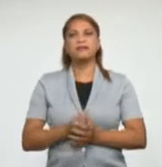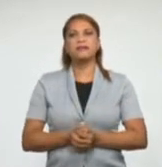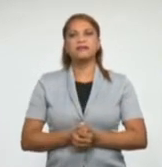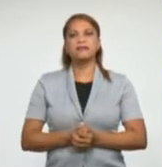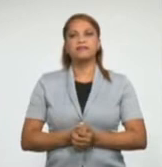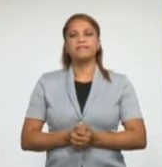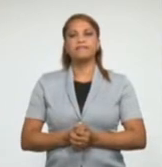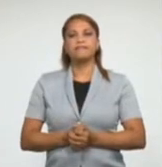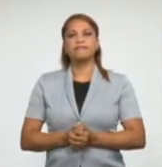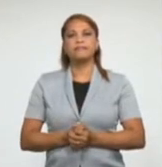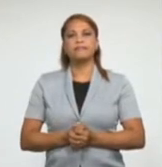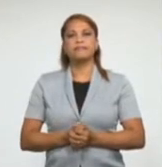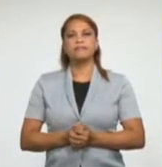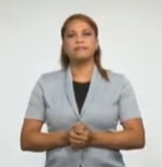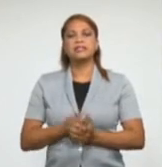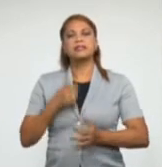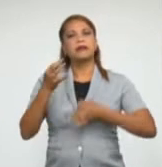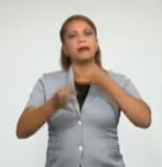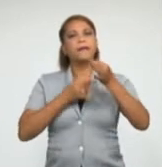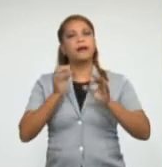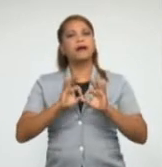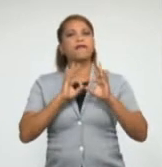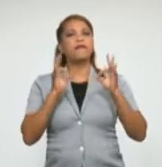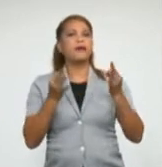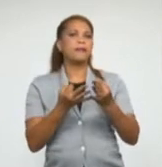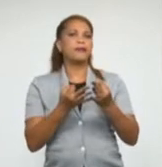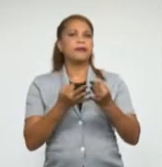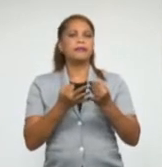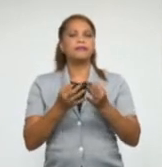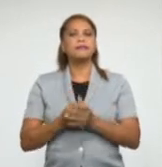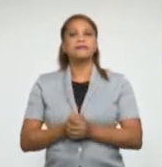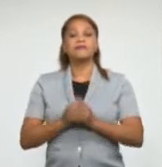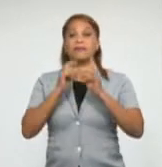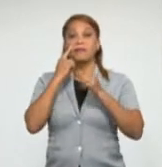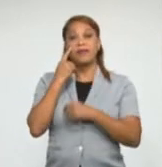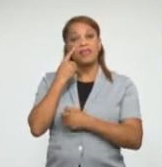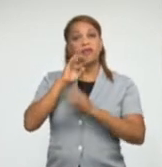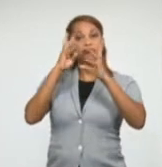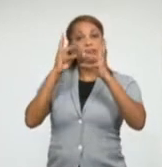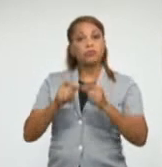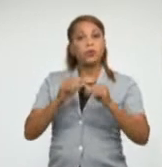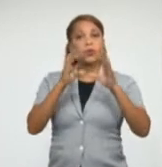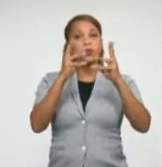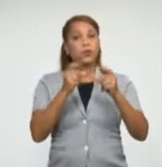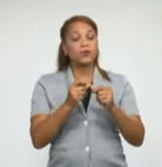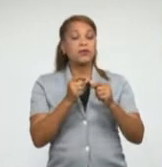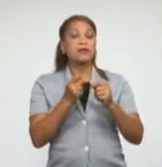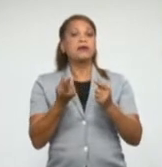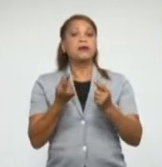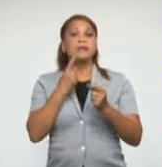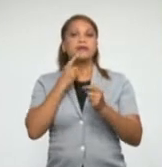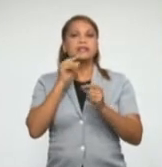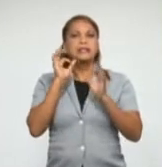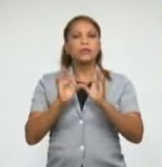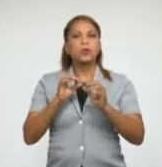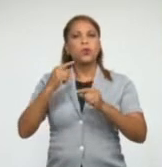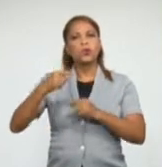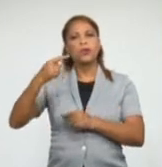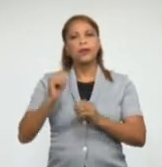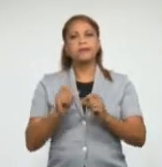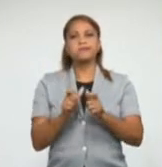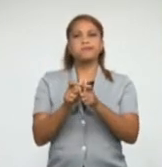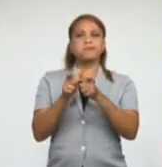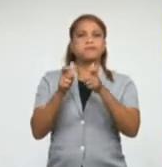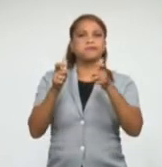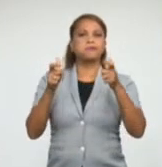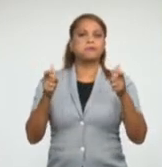dirigirse a la familia cubana cuando las cifras, lejos de postrar un panorama feliz,